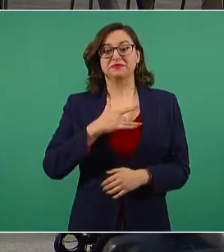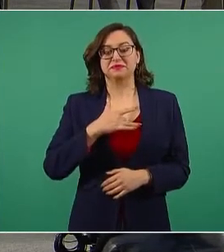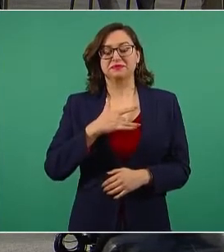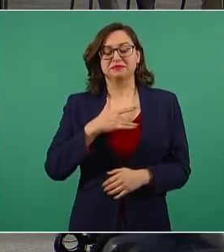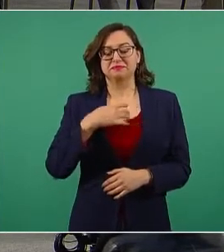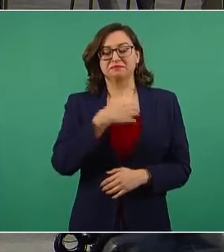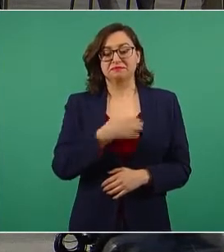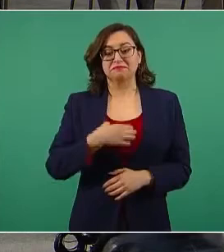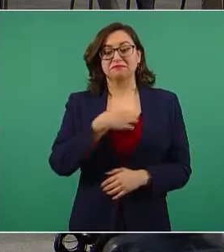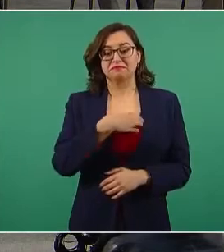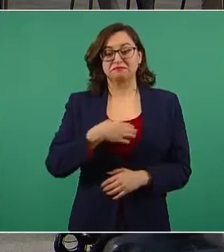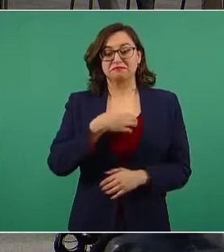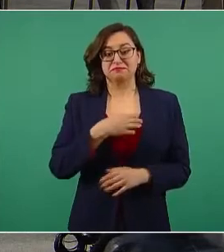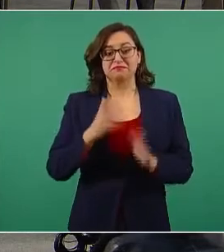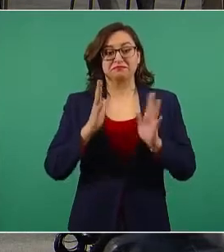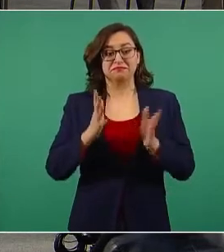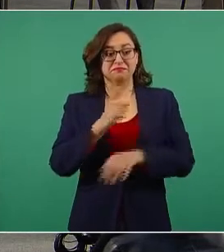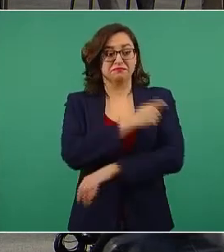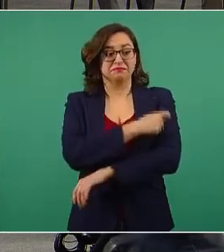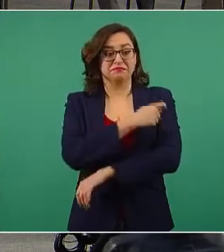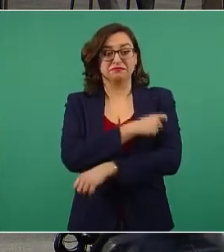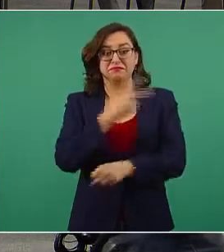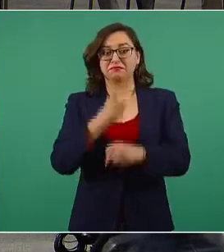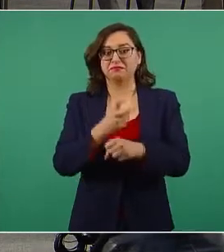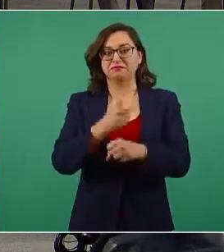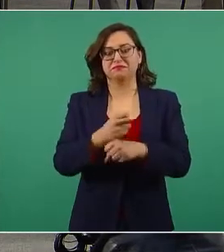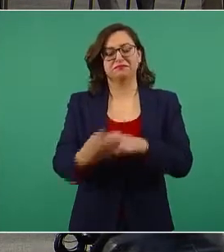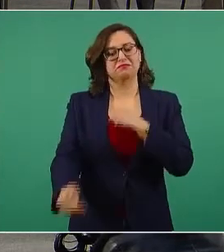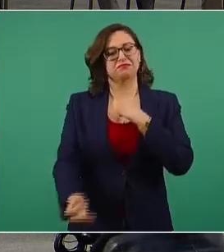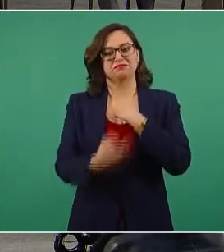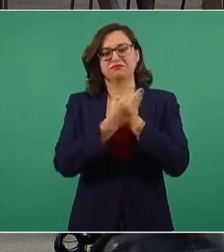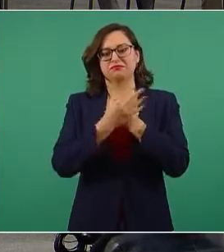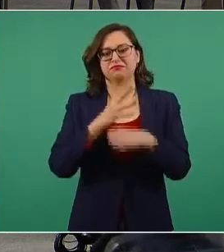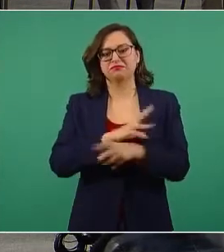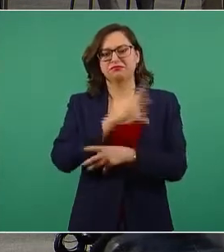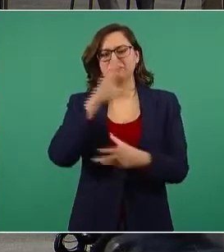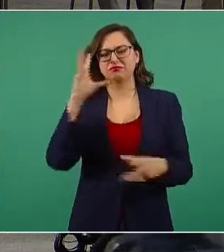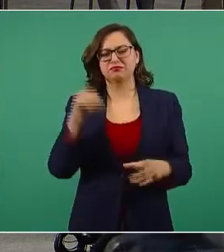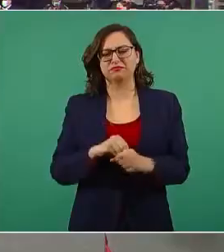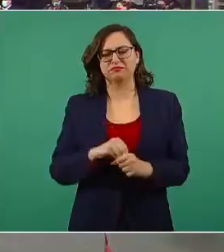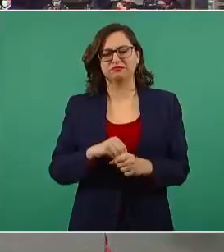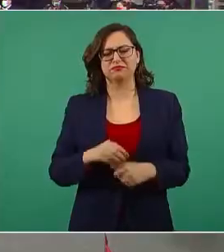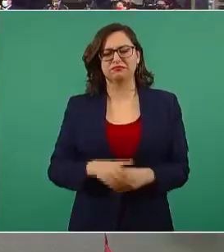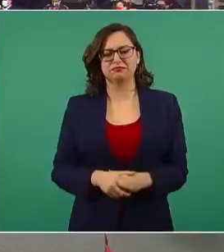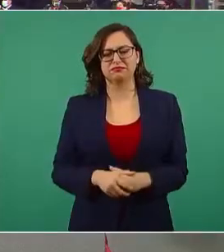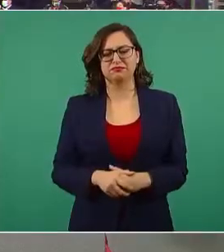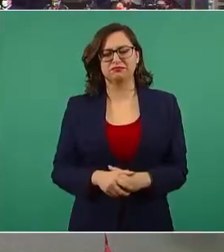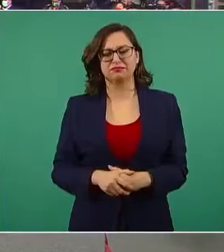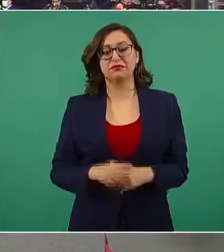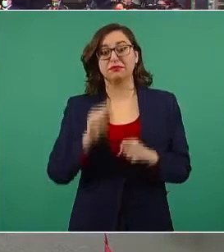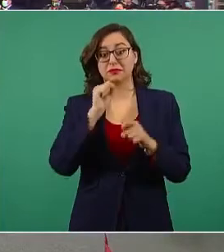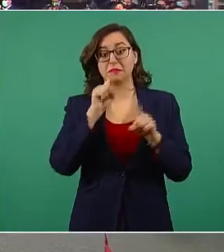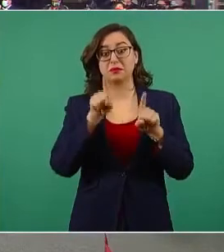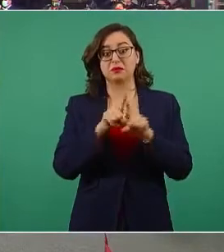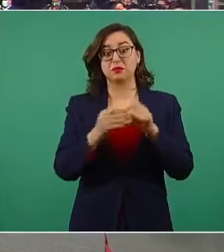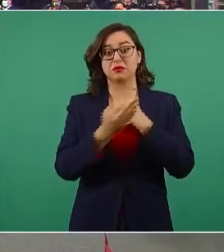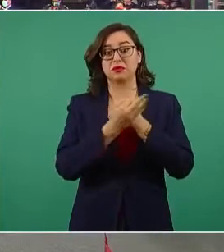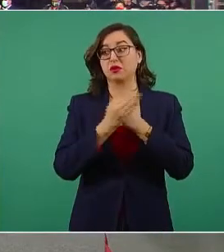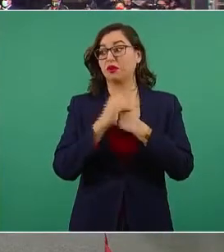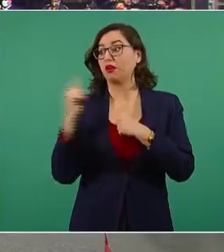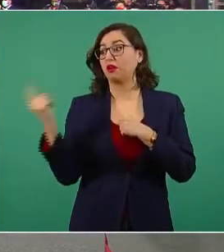se generan con este antígeno y con ello pues, seguir protegiendo a los demás y